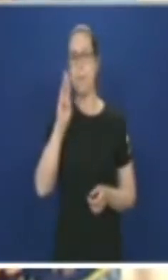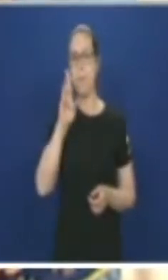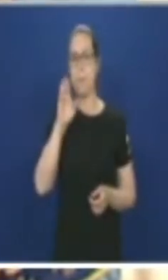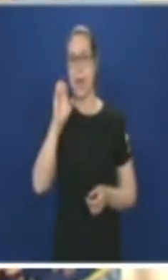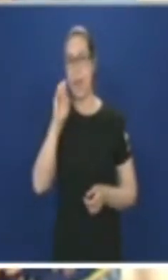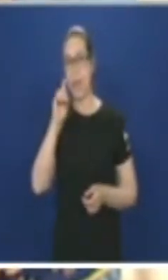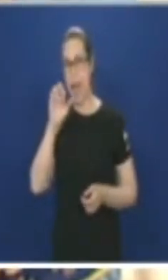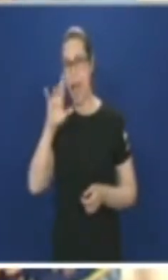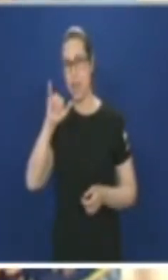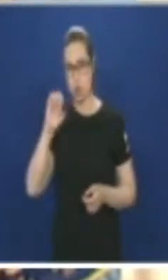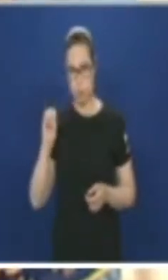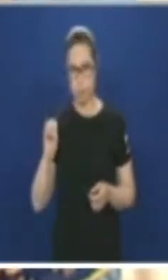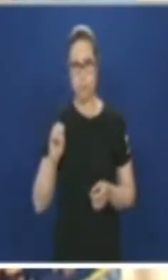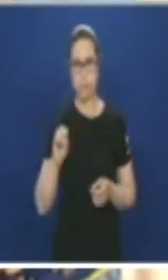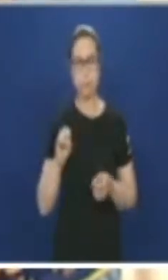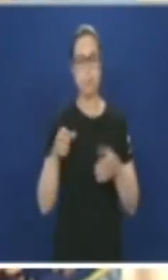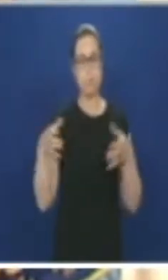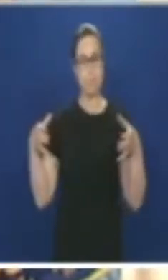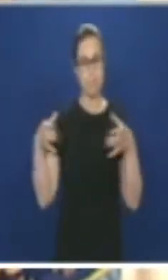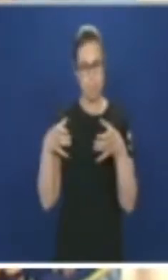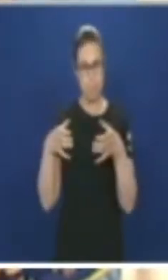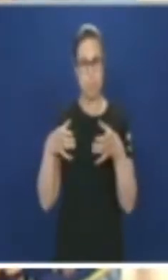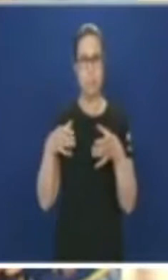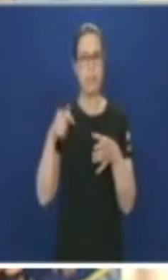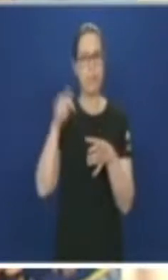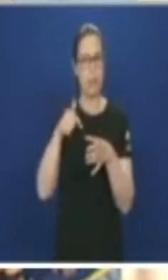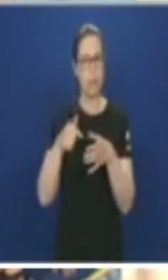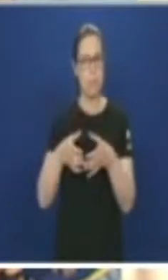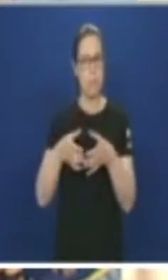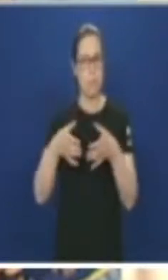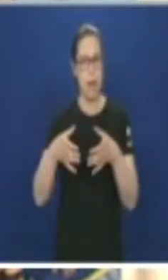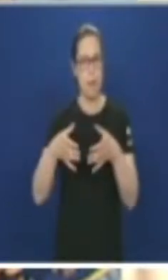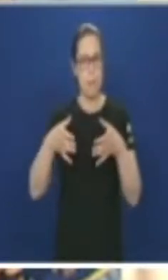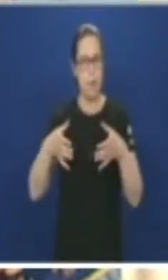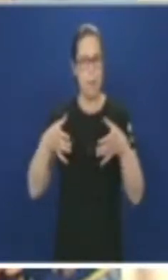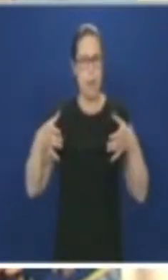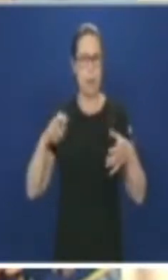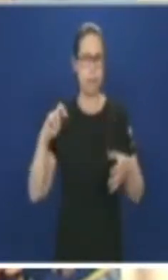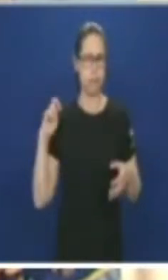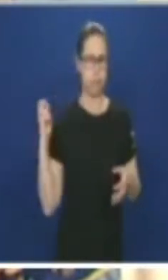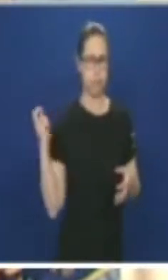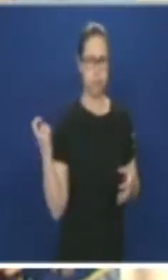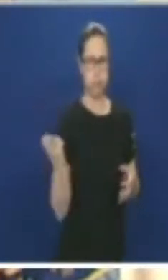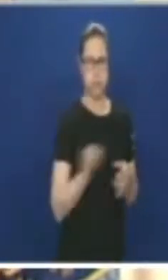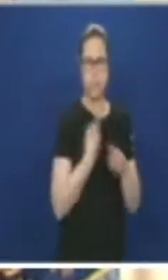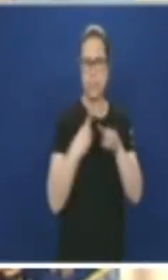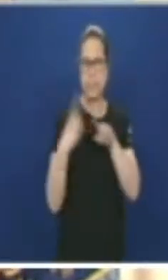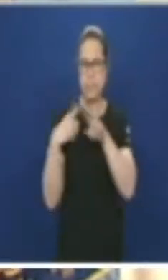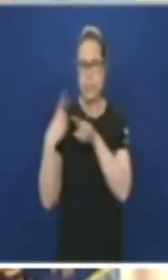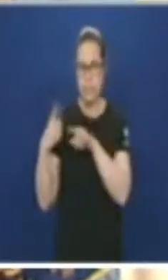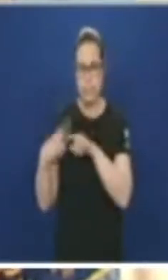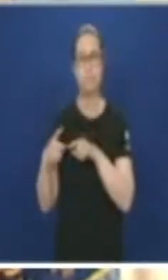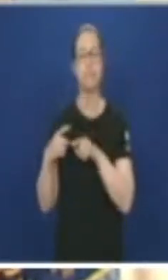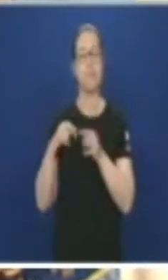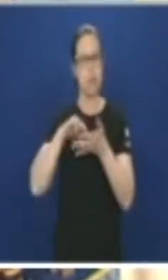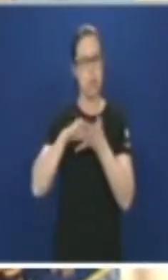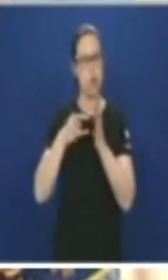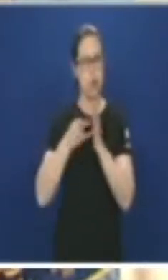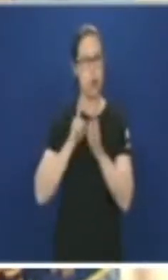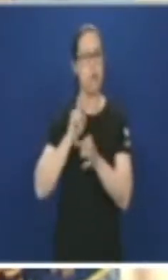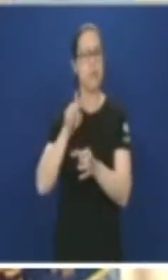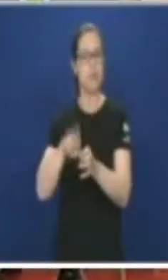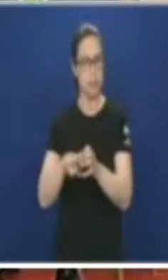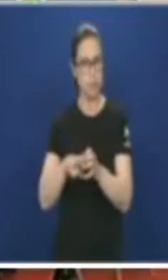a un conxunto máis heteroxéneo de colaboradores que participaron neste proxecto nas